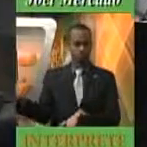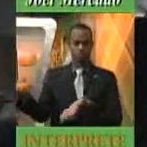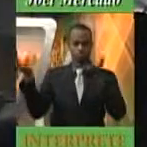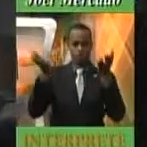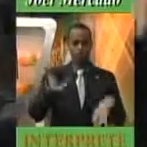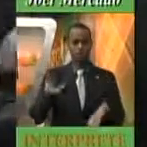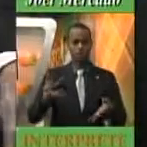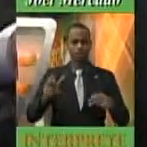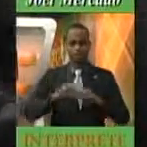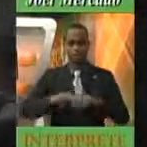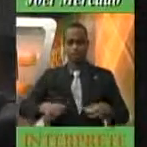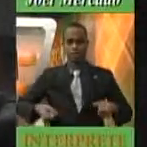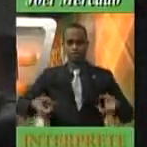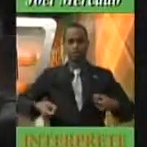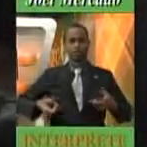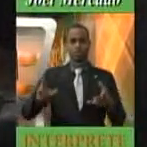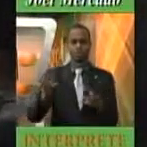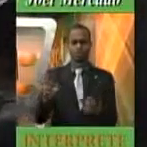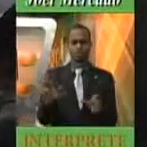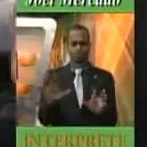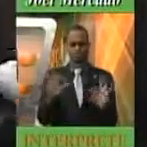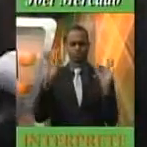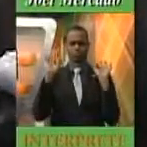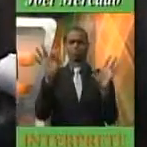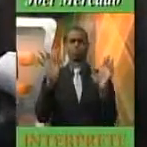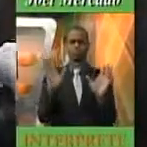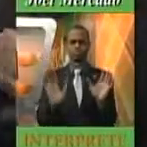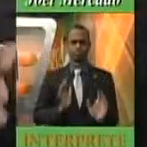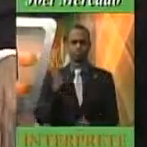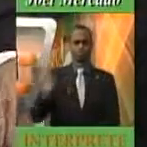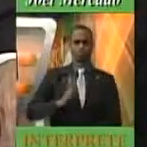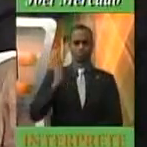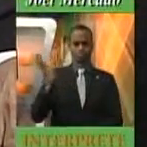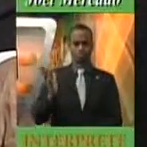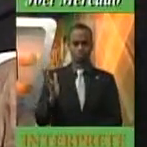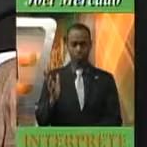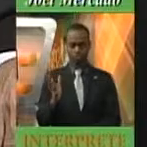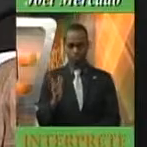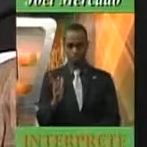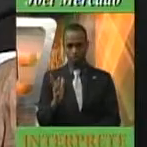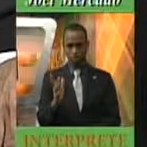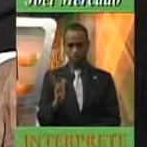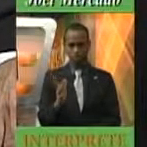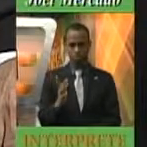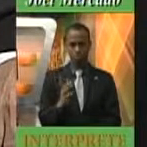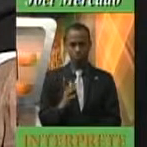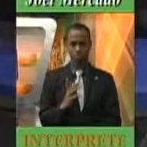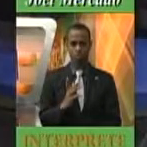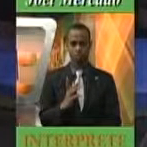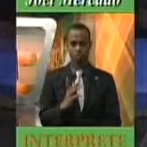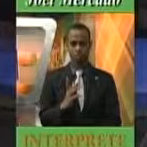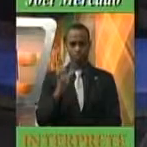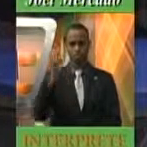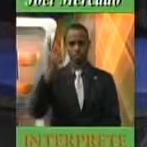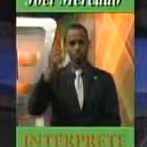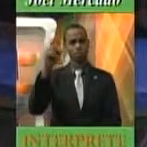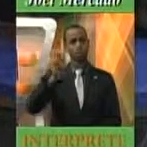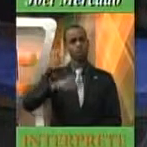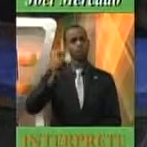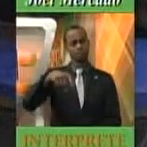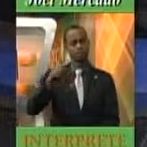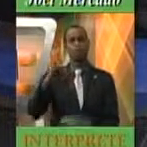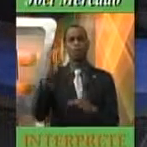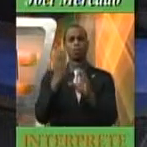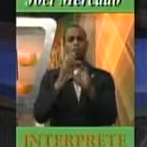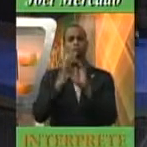o algo por el estilo. Una super cosa. Bueno, al poco tiempo, hay que exigir que todas las guaguas públicas que se traigan al